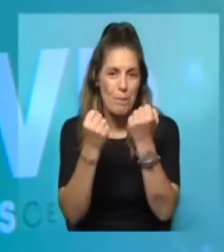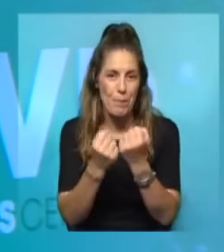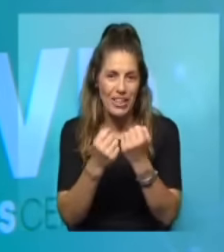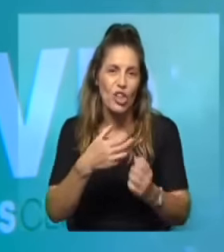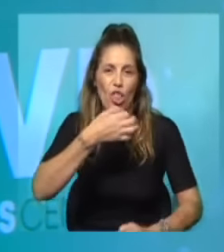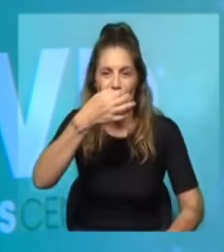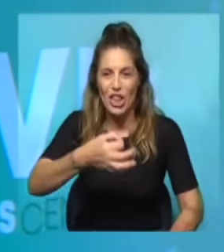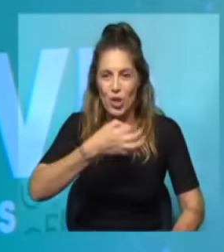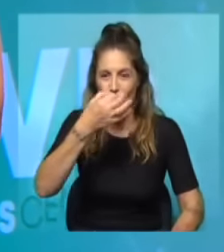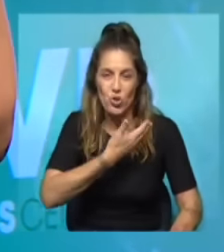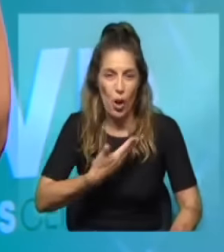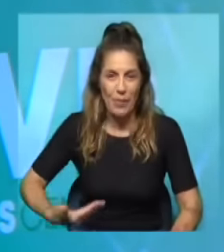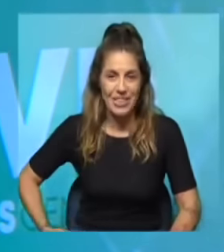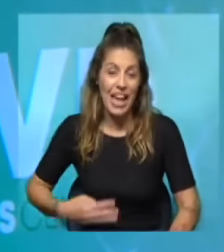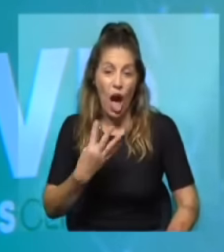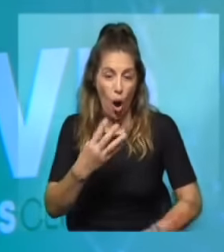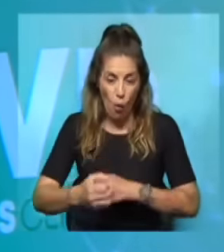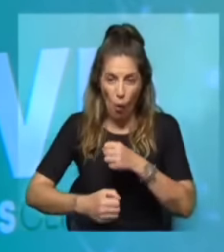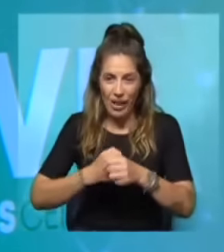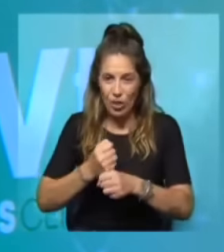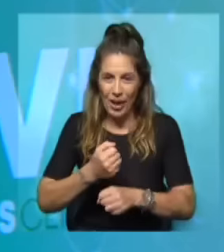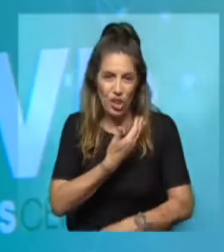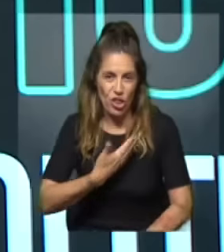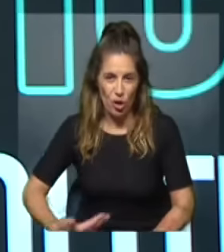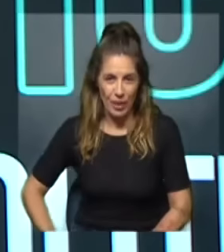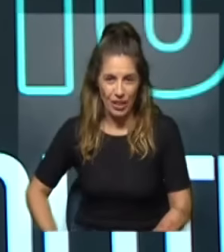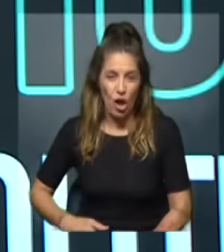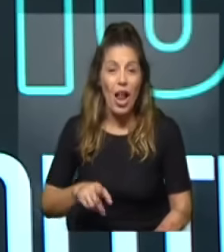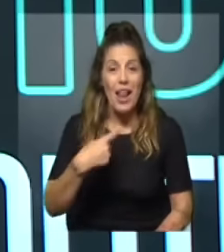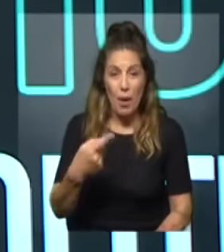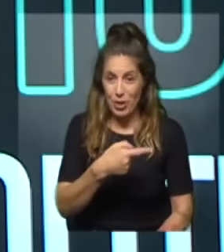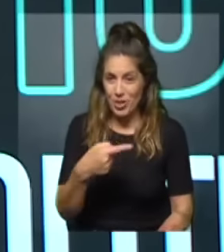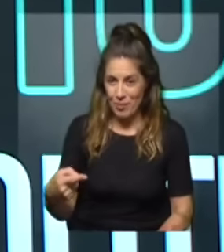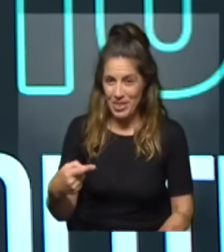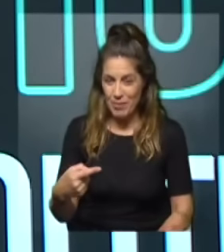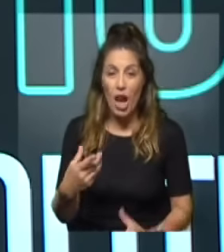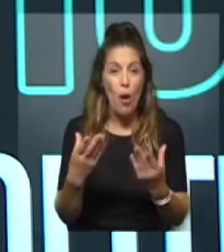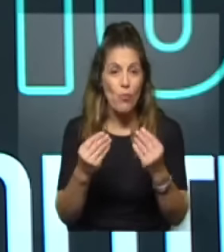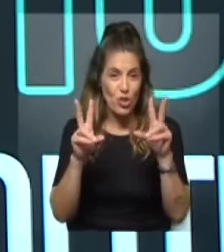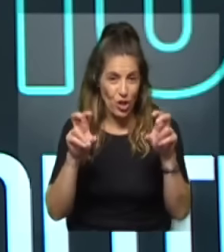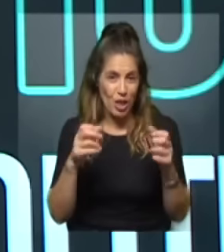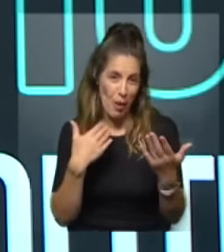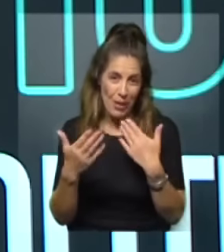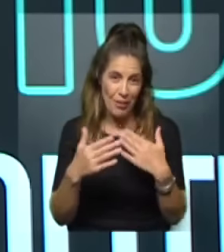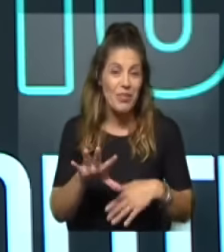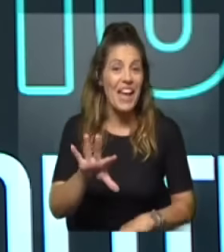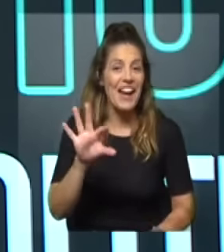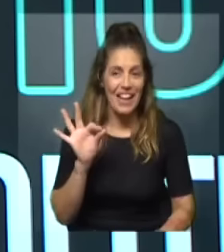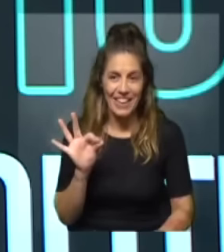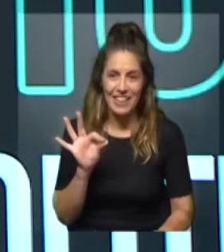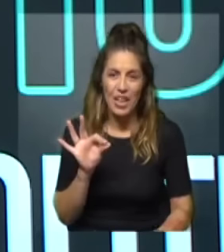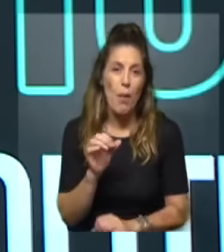el discurso del presidente a 4 años de gobierno la columna de la semana que viene vamos a tener muchos temas vamos a tener que elegir Y